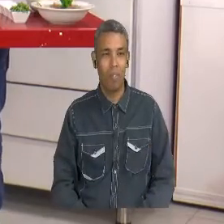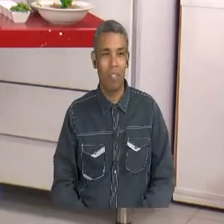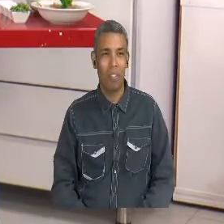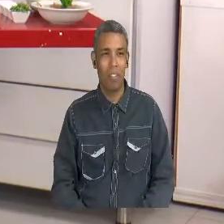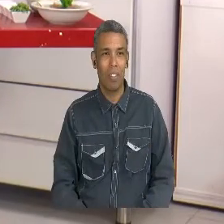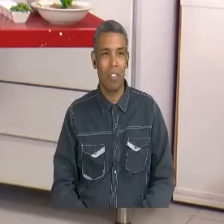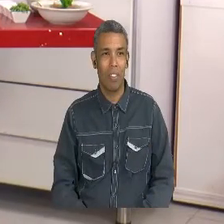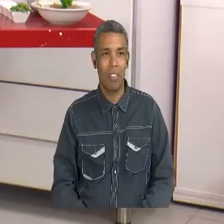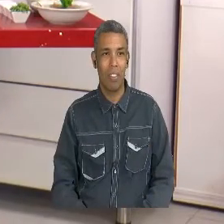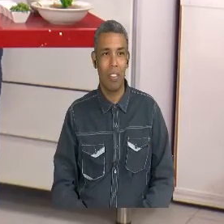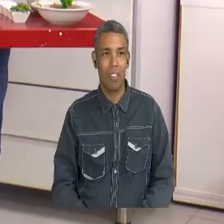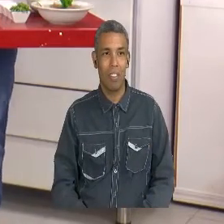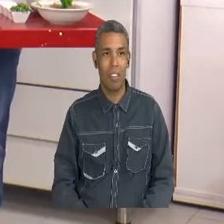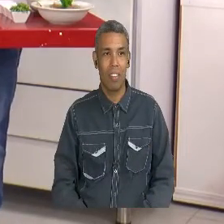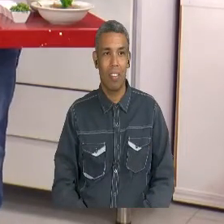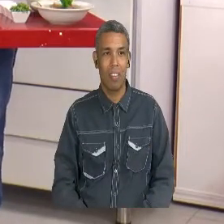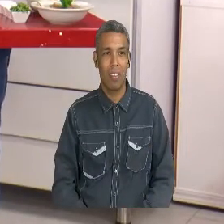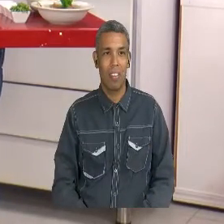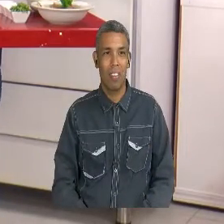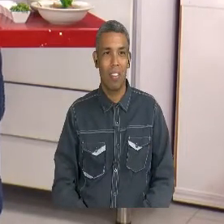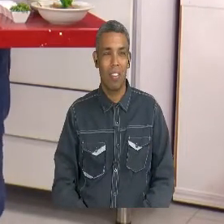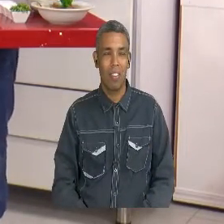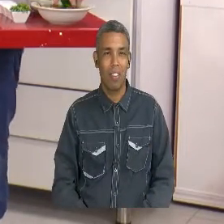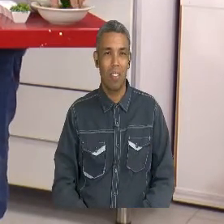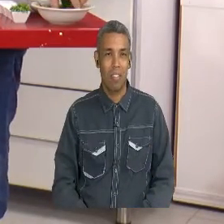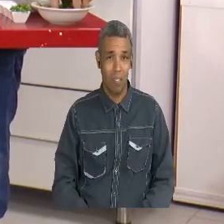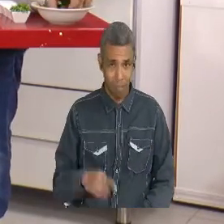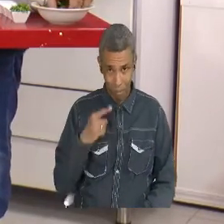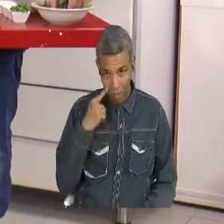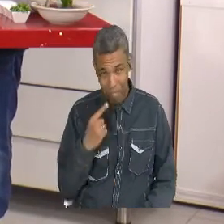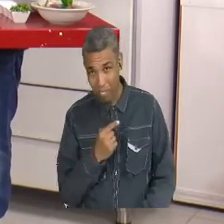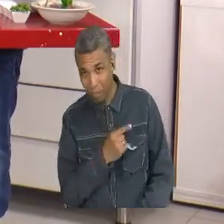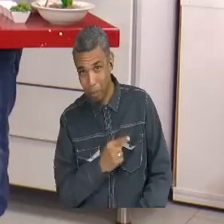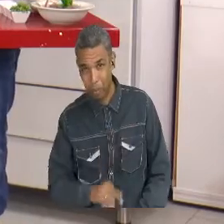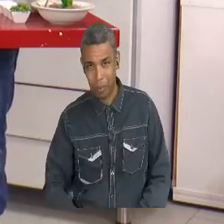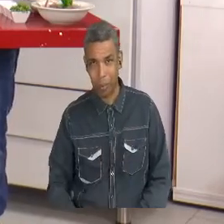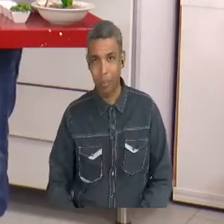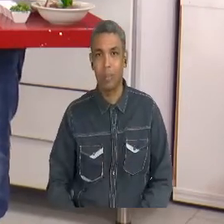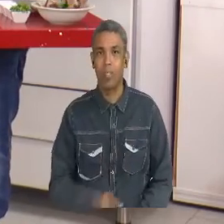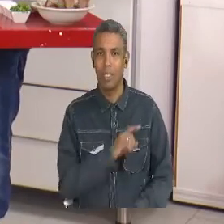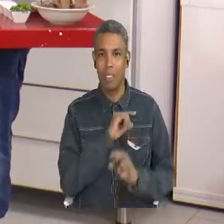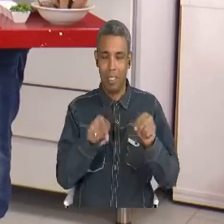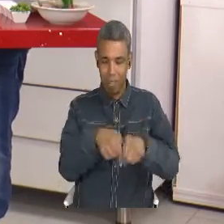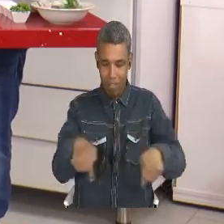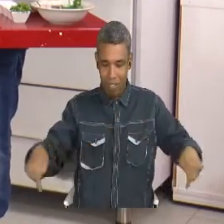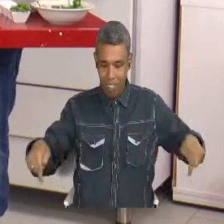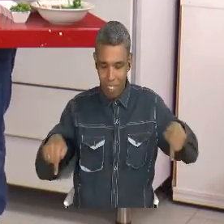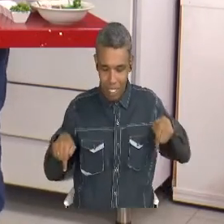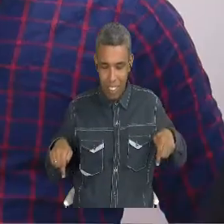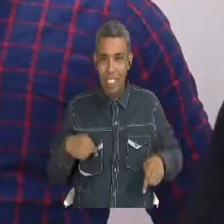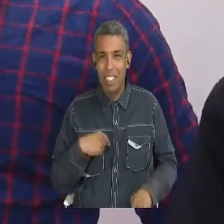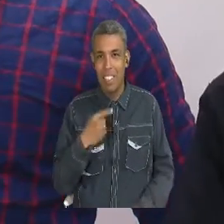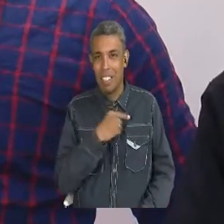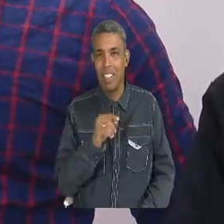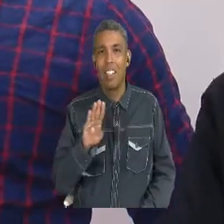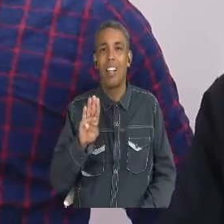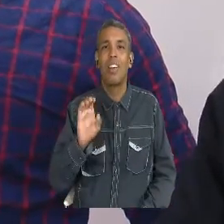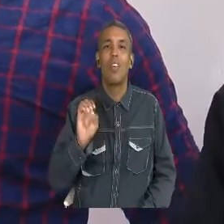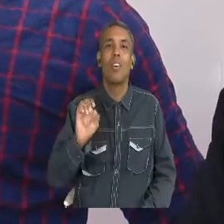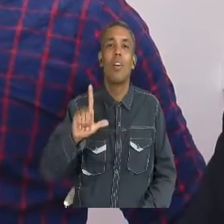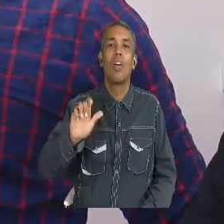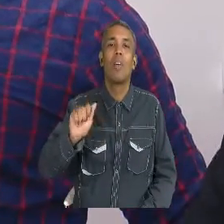Bueno, Víctor Bolaños, más reconocido por ser uno de los representantes, pues, de la Galería del Mueble Juan Carlos Bolaños, que ya muchos conocemos aquí en nuestra ciudad. Él